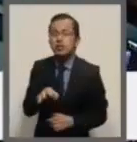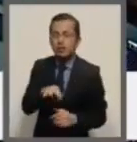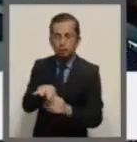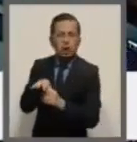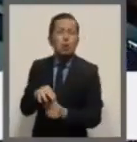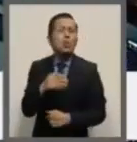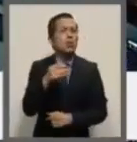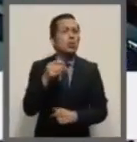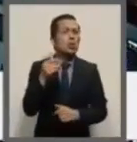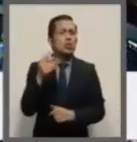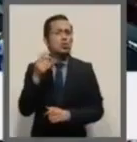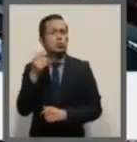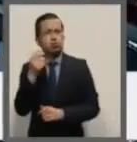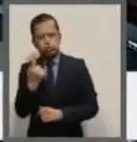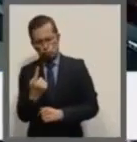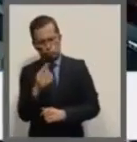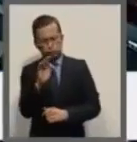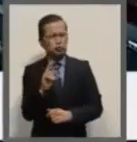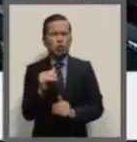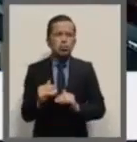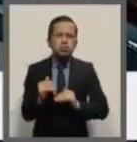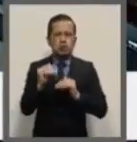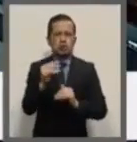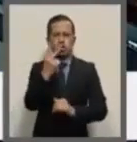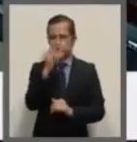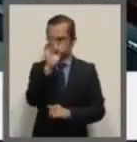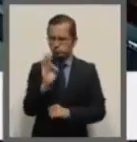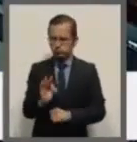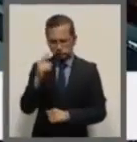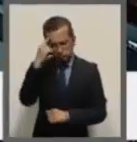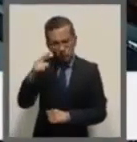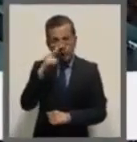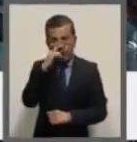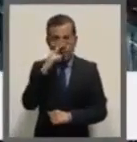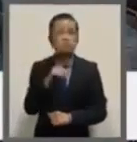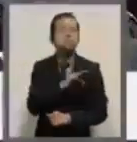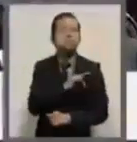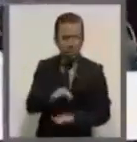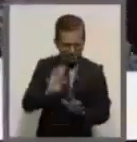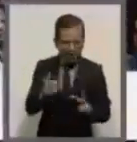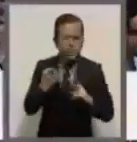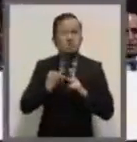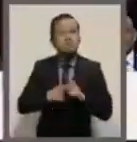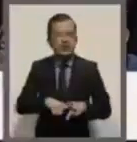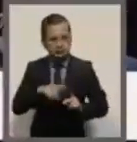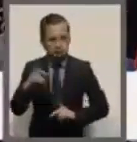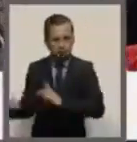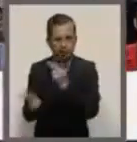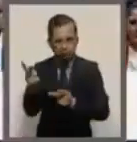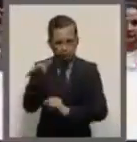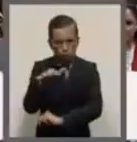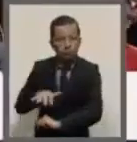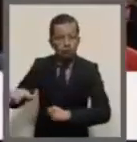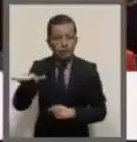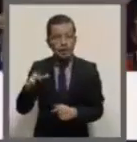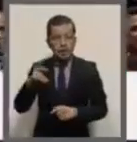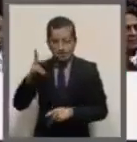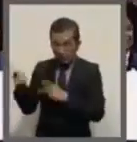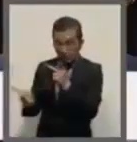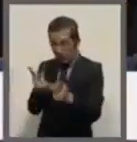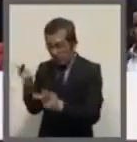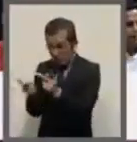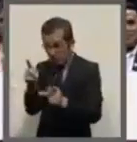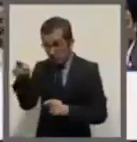que permita el debate público nacional sobre temas de trascendencia y que esa voluntad sea vinculante para